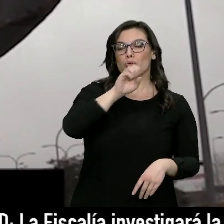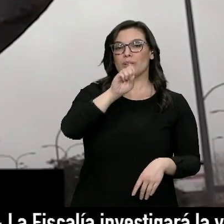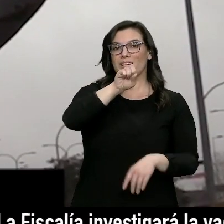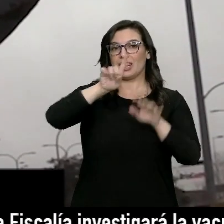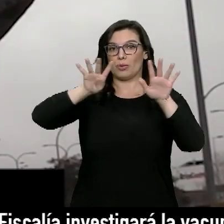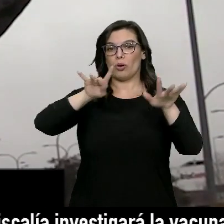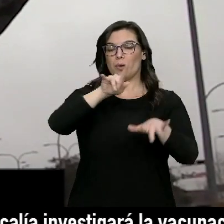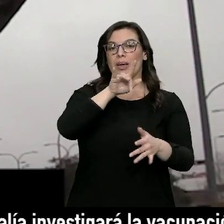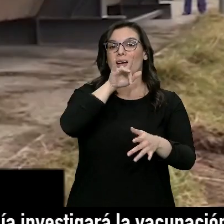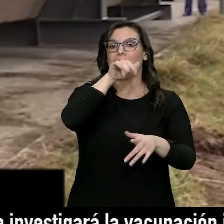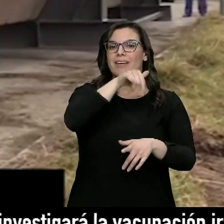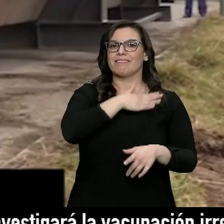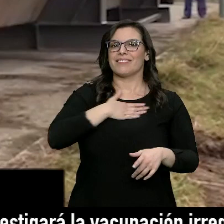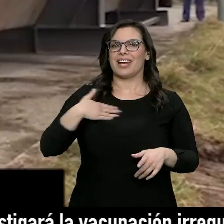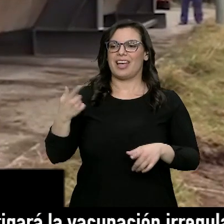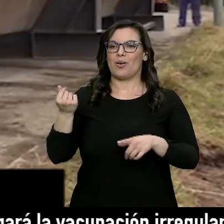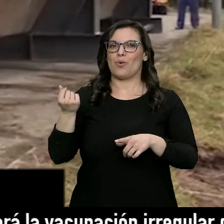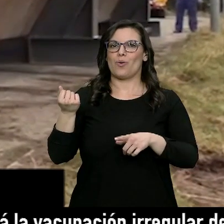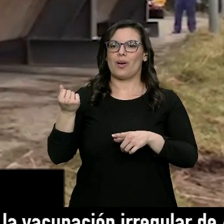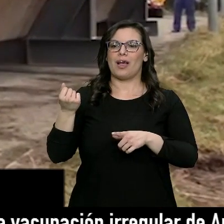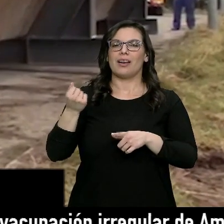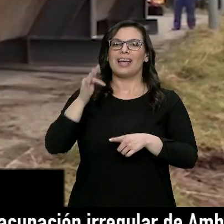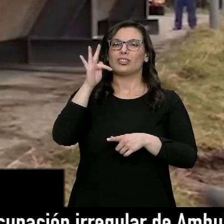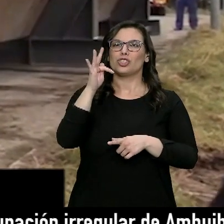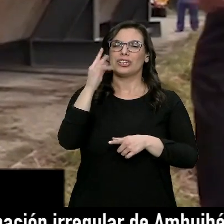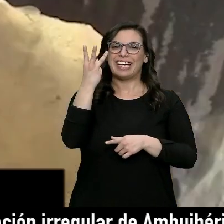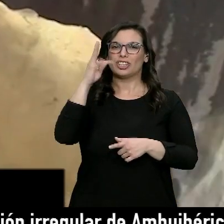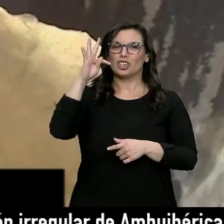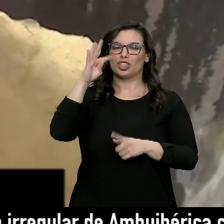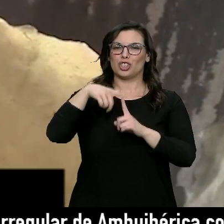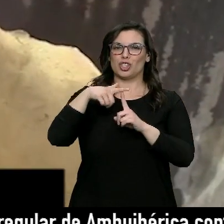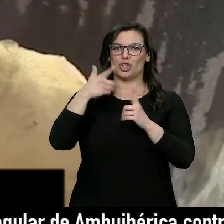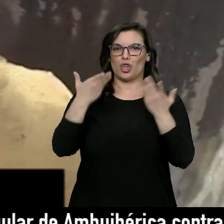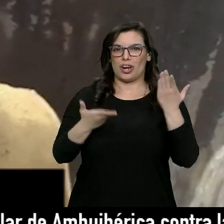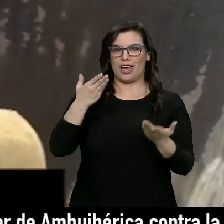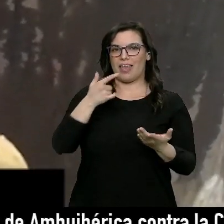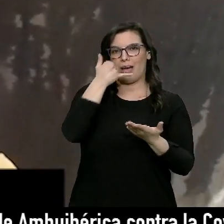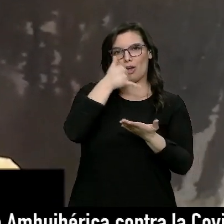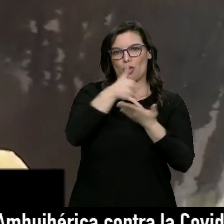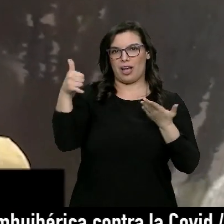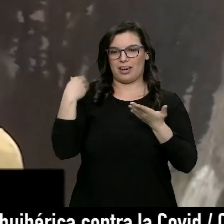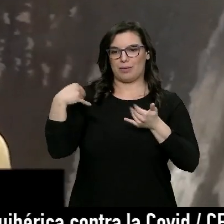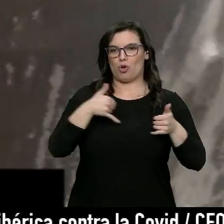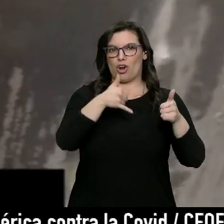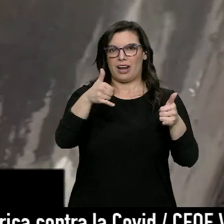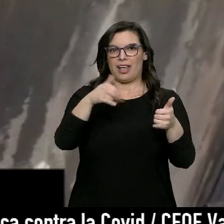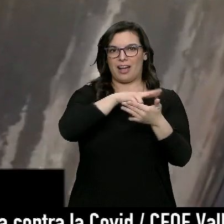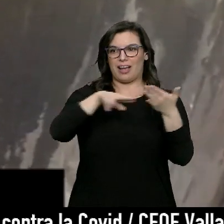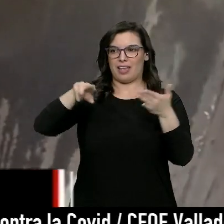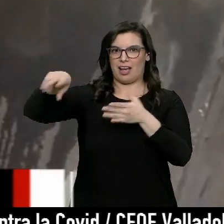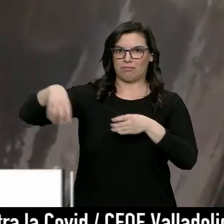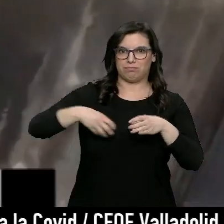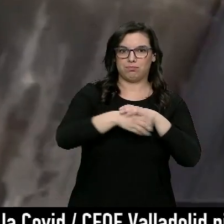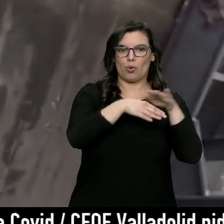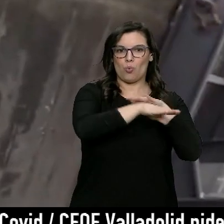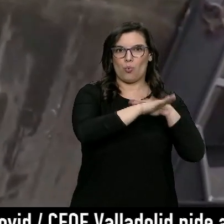2019 cuando en él se intentaban introducir 3 toneladas de cocaína por una ría gallega. Tras una persecución policial, los